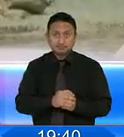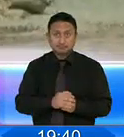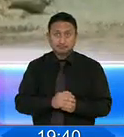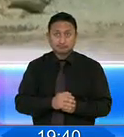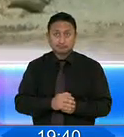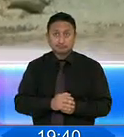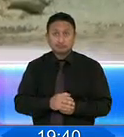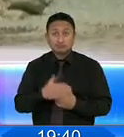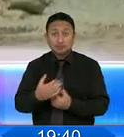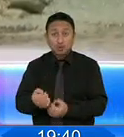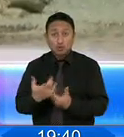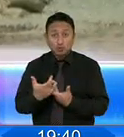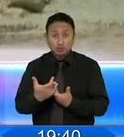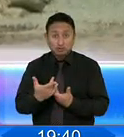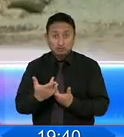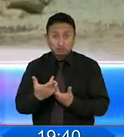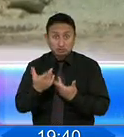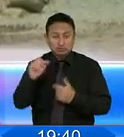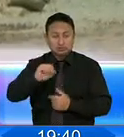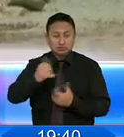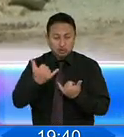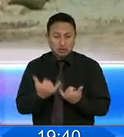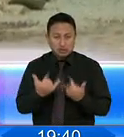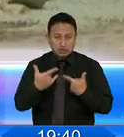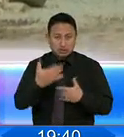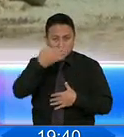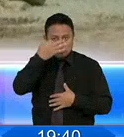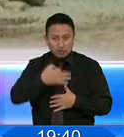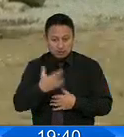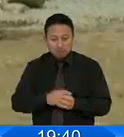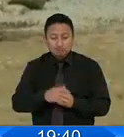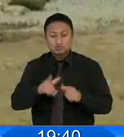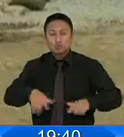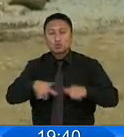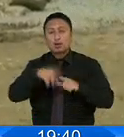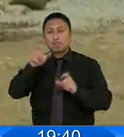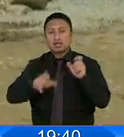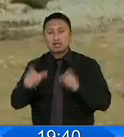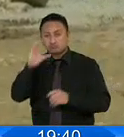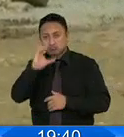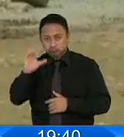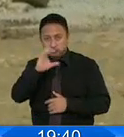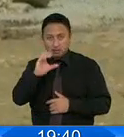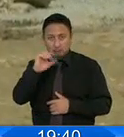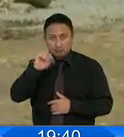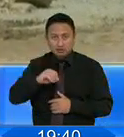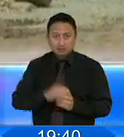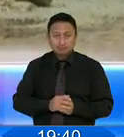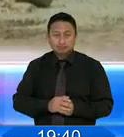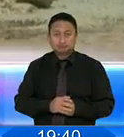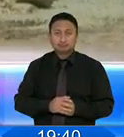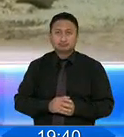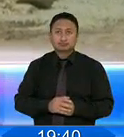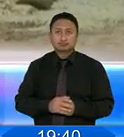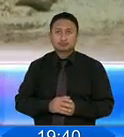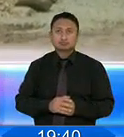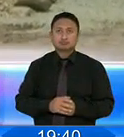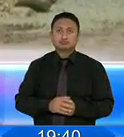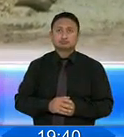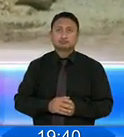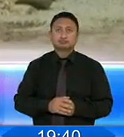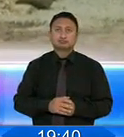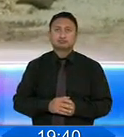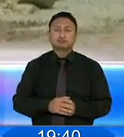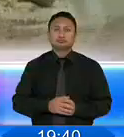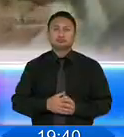información? Sí, estamos confirmando y también tratando de la ubicación de este ciudadano para ver el grado de participación que tuvo que tener en este